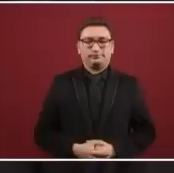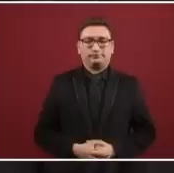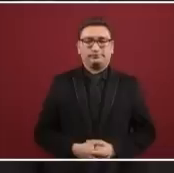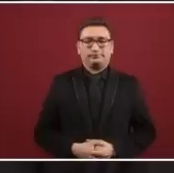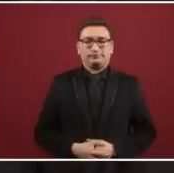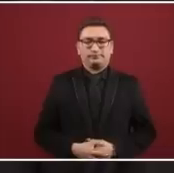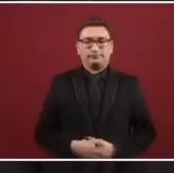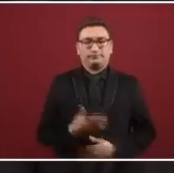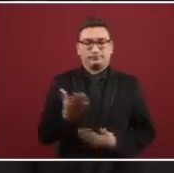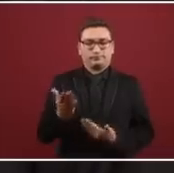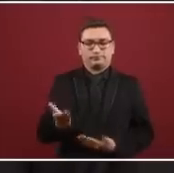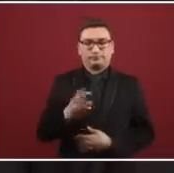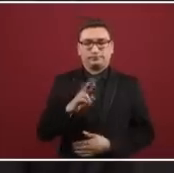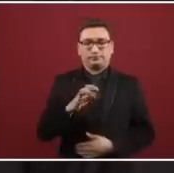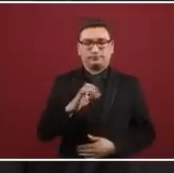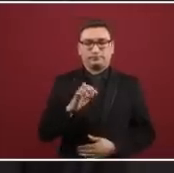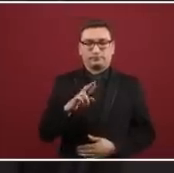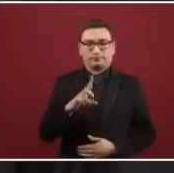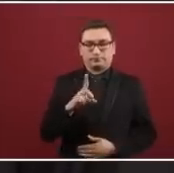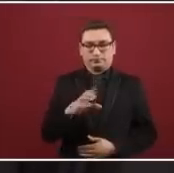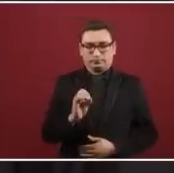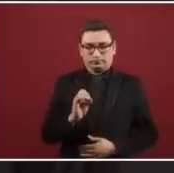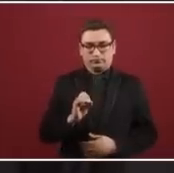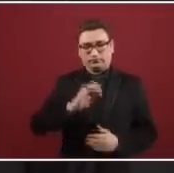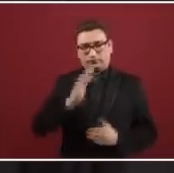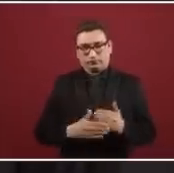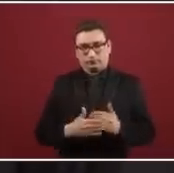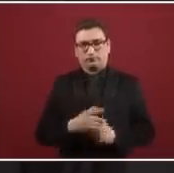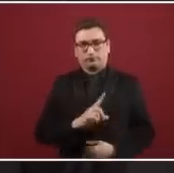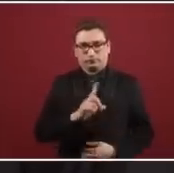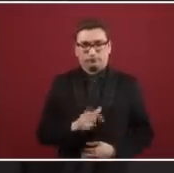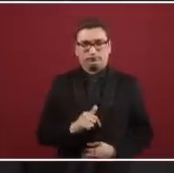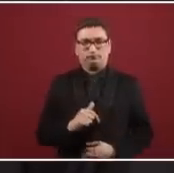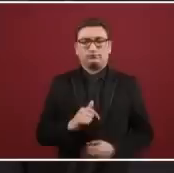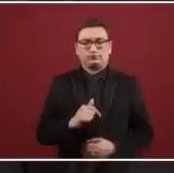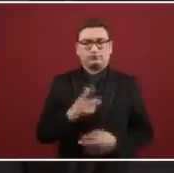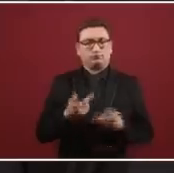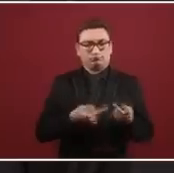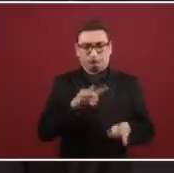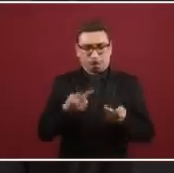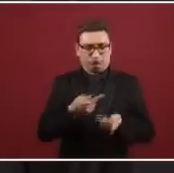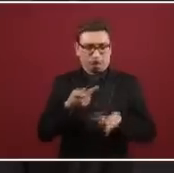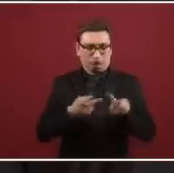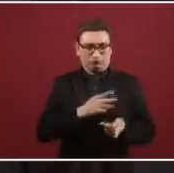le damos la palabra a Ricardo. Y terminando, preguntamos